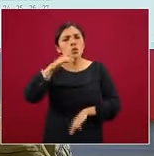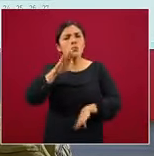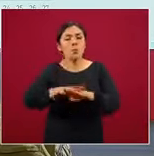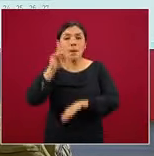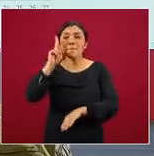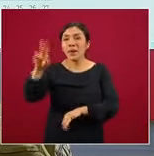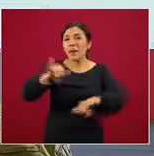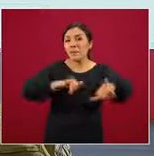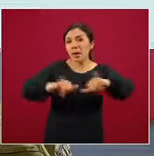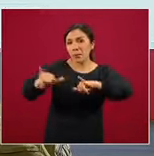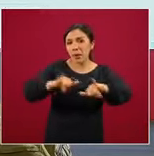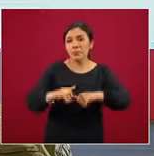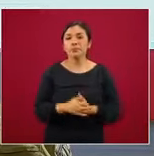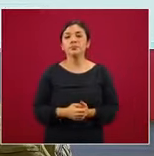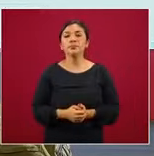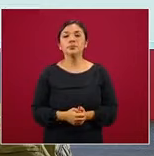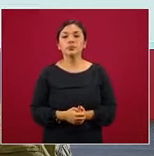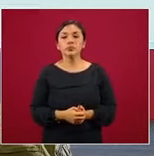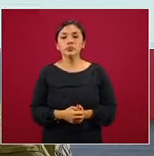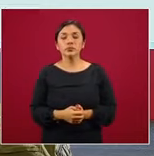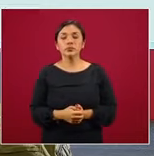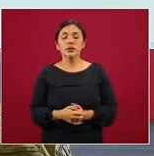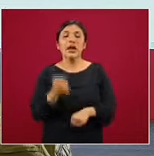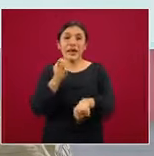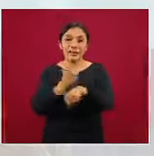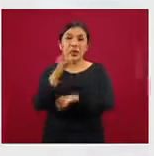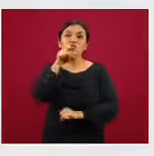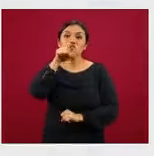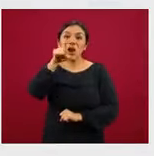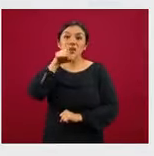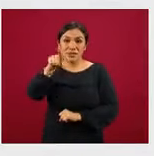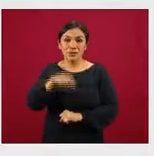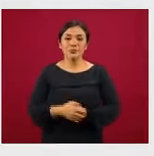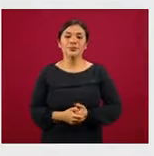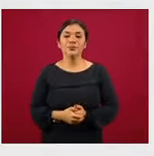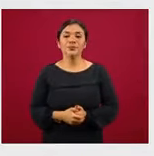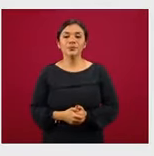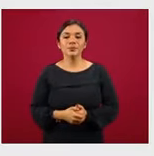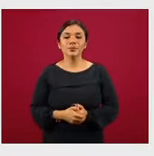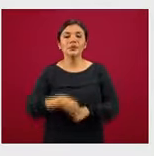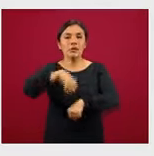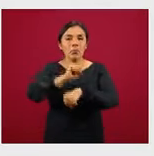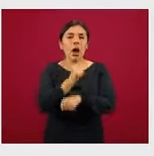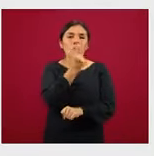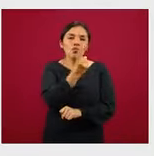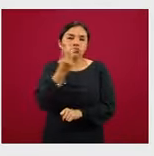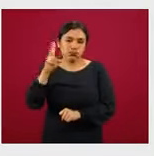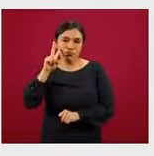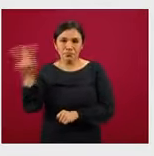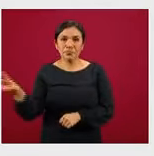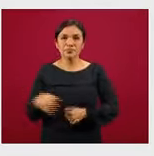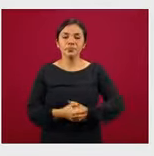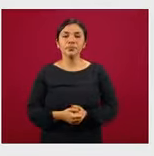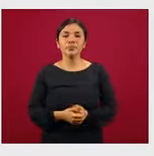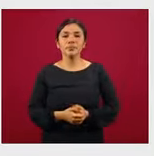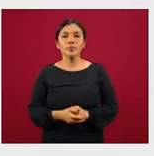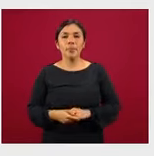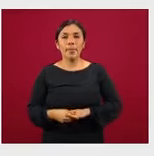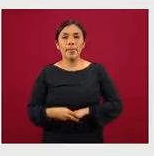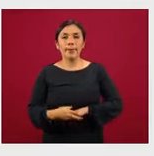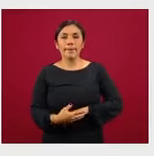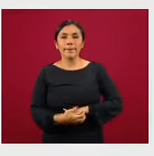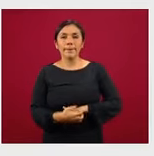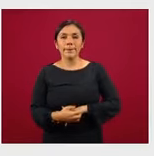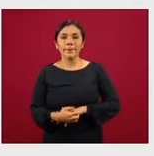en el mapa dinámico del estado de Jalisco. Semana 11, semana 12, semana 13,